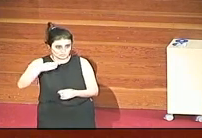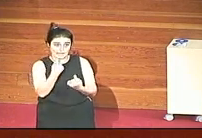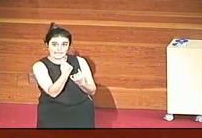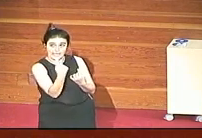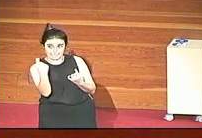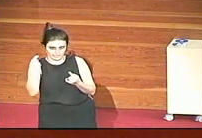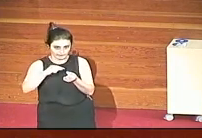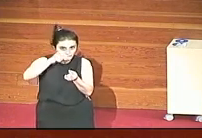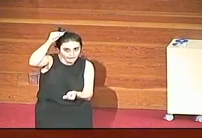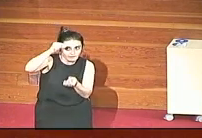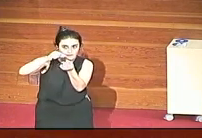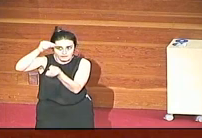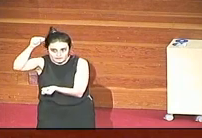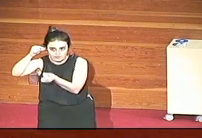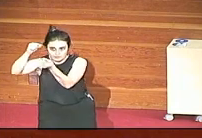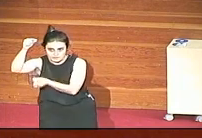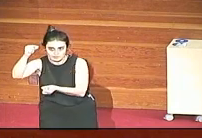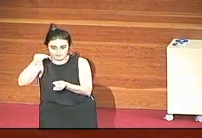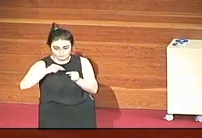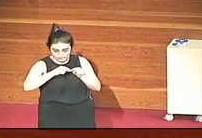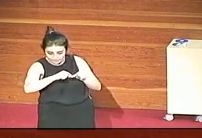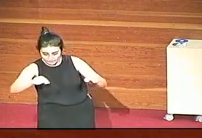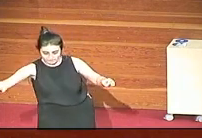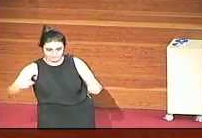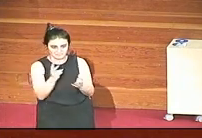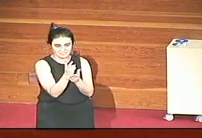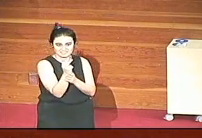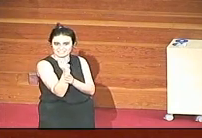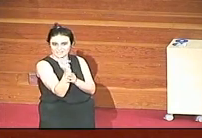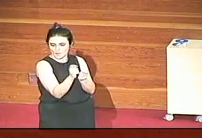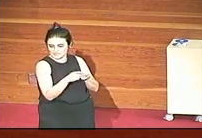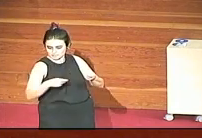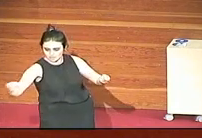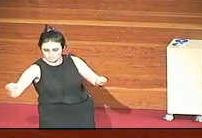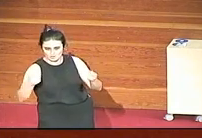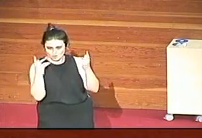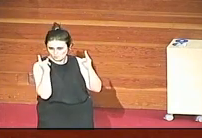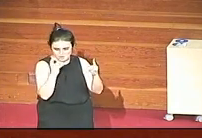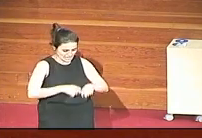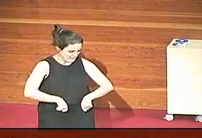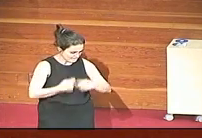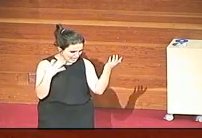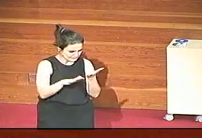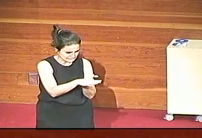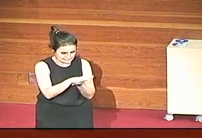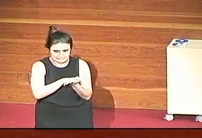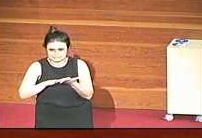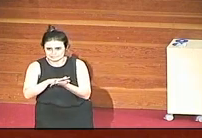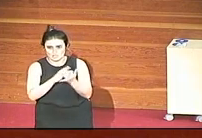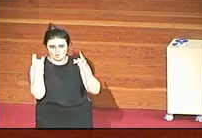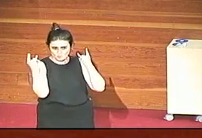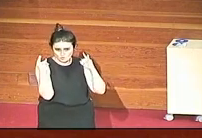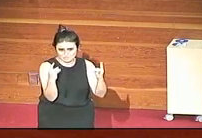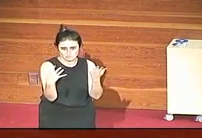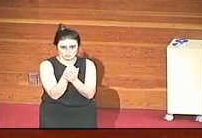una de 17 kilómetros seguidos y romper todos los bosques y todos todos los bosques que tenemos